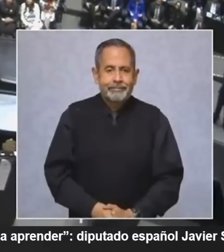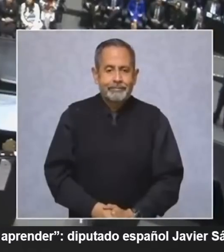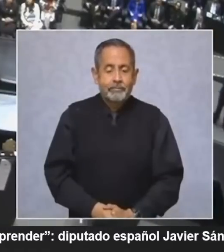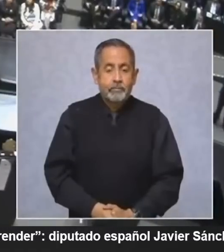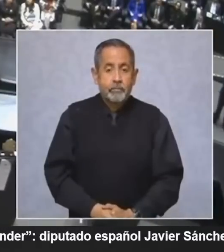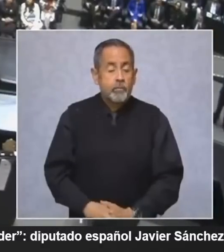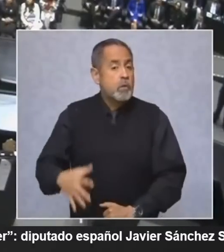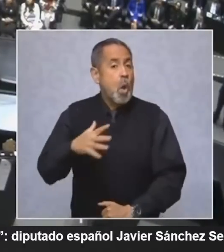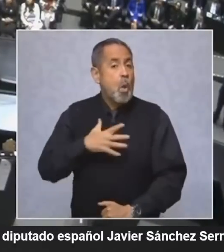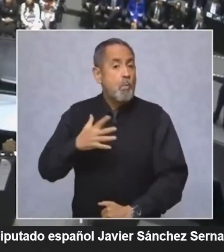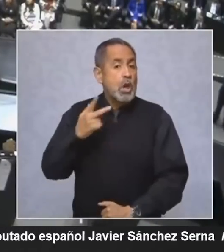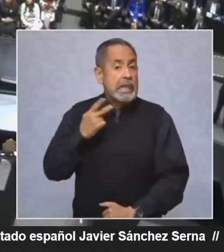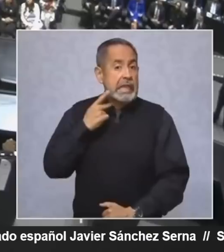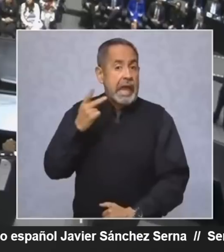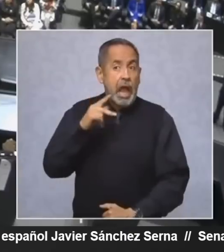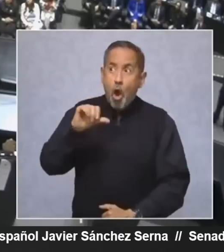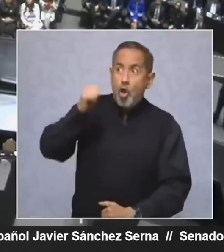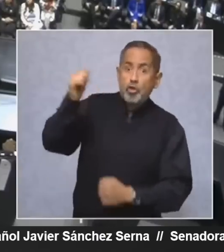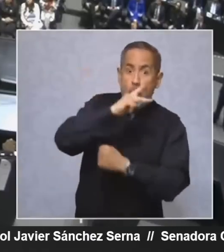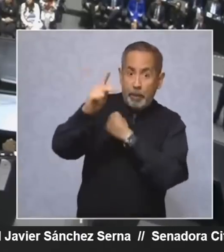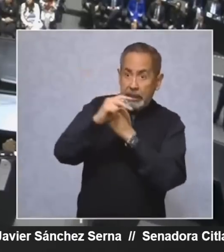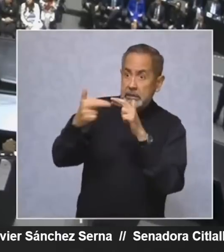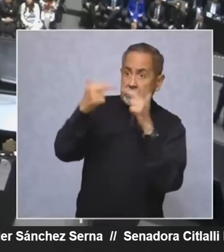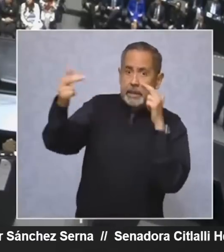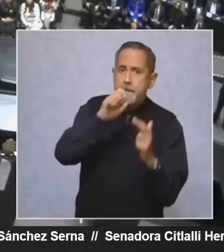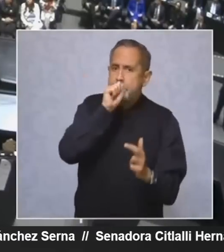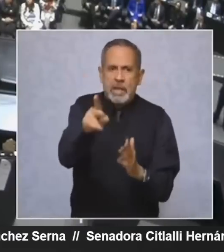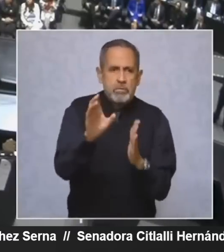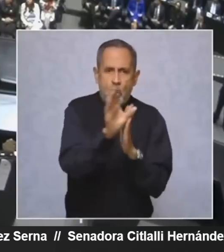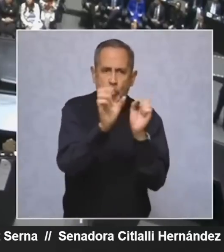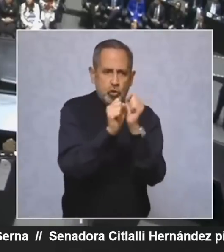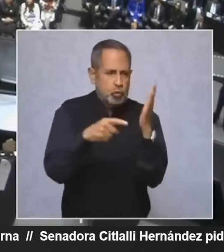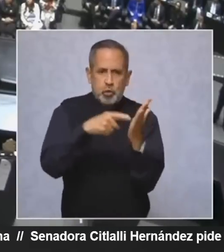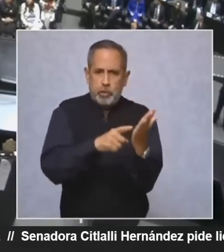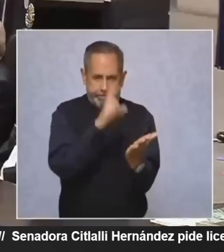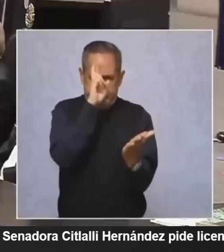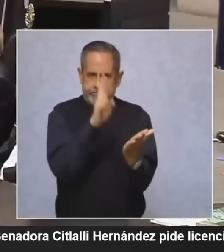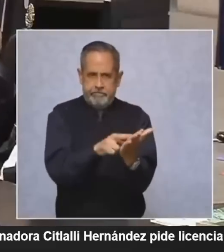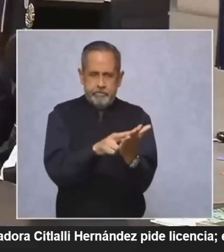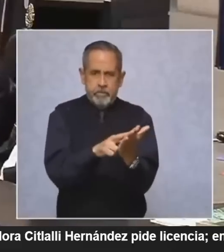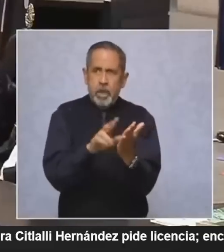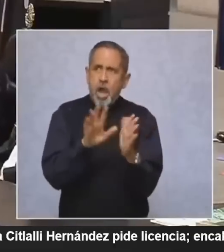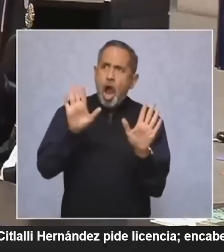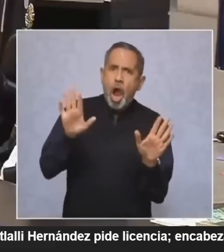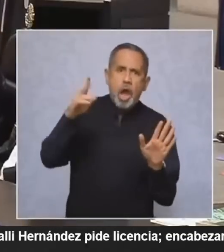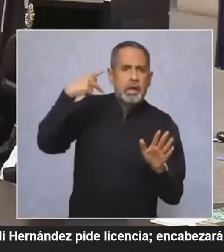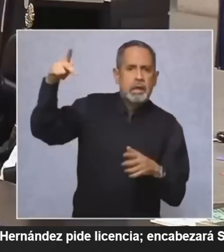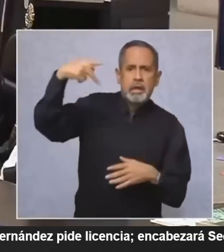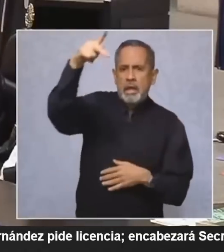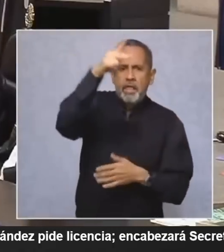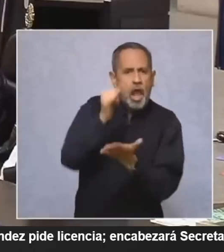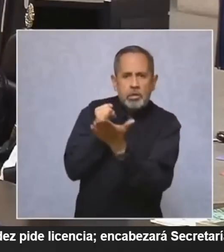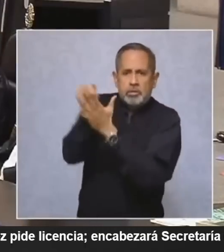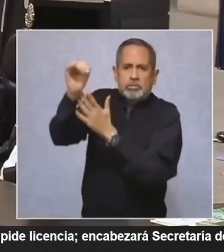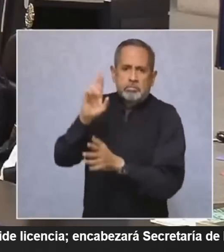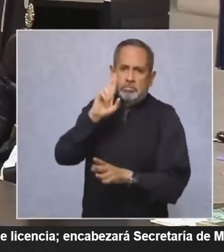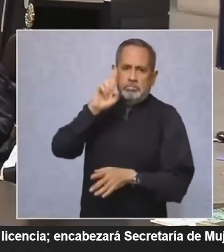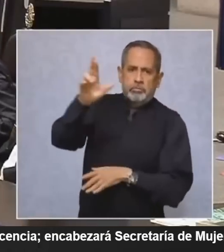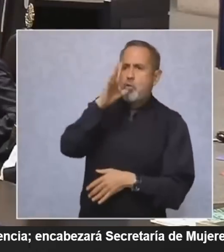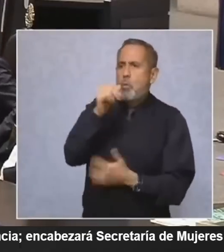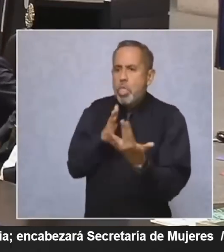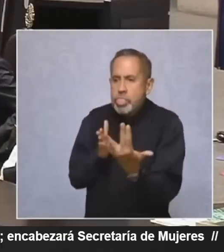Nuestra política exterior seguirá los principios constitucionales de autodeterminación de los pueblos, la